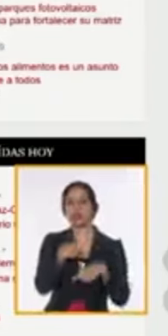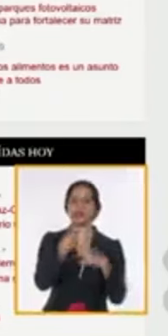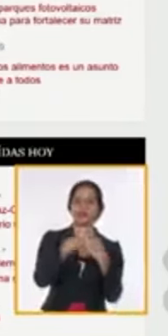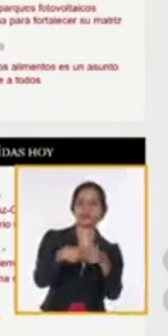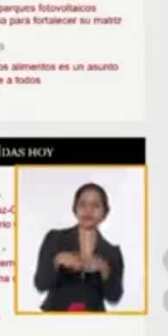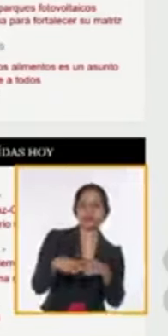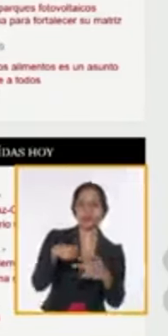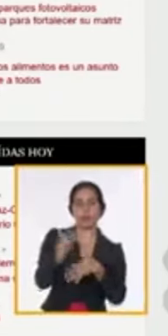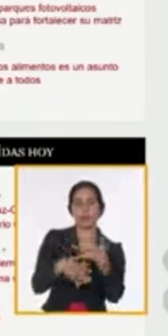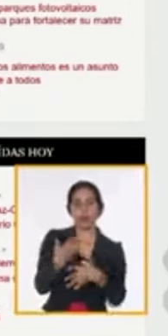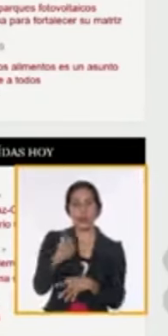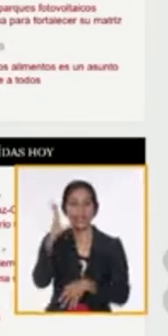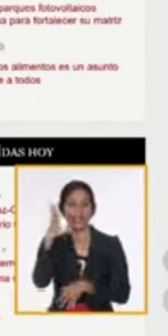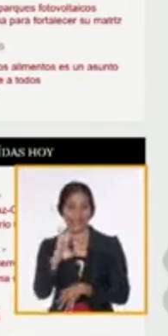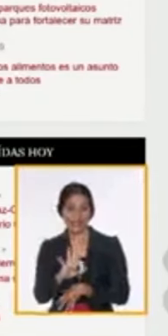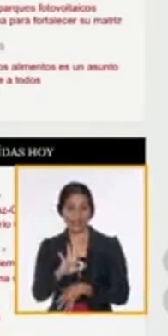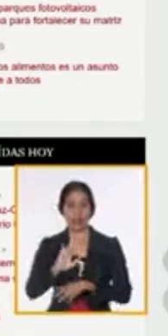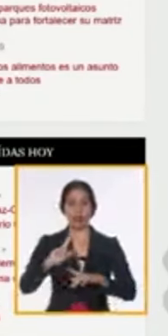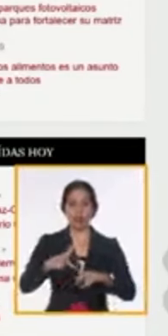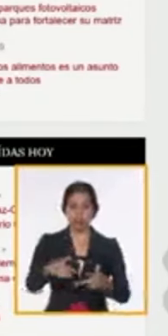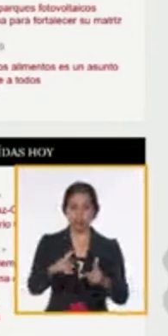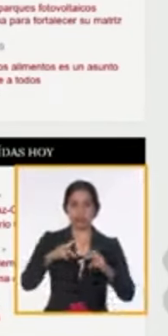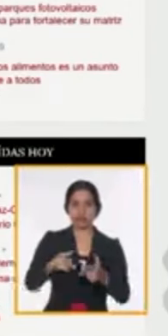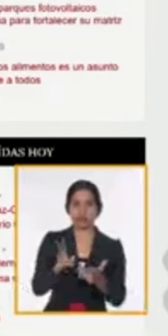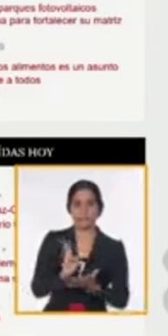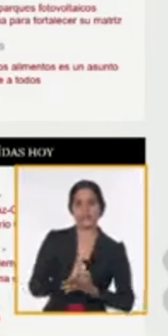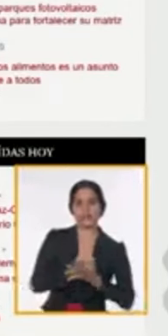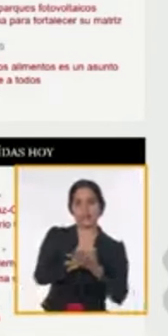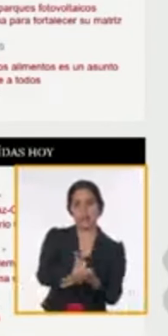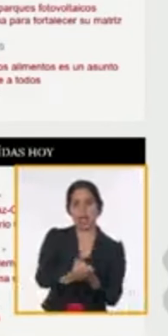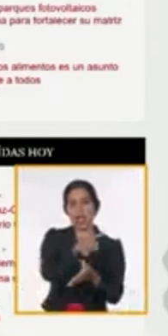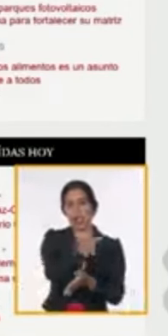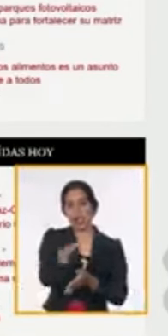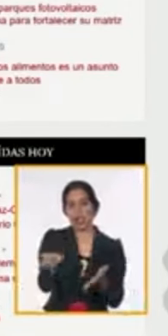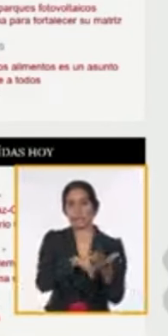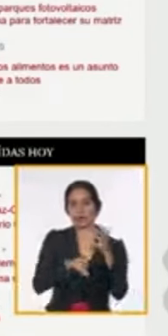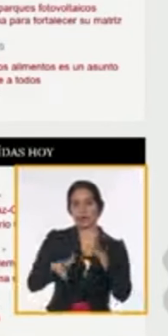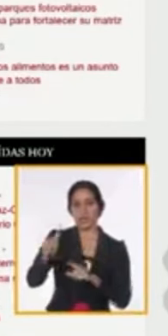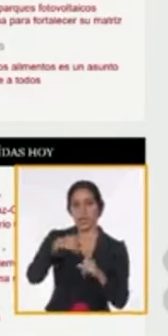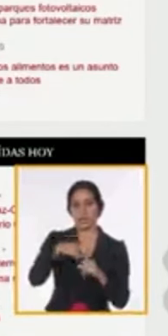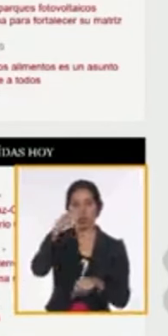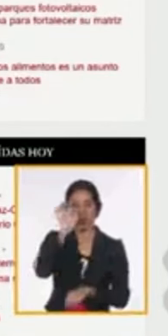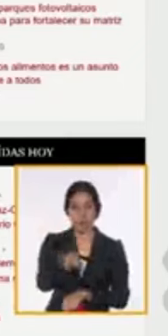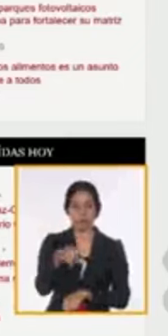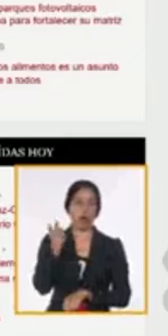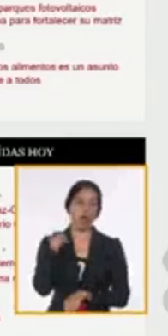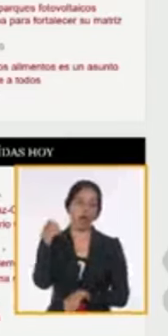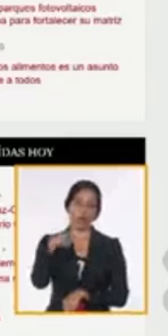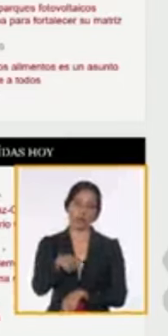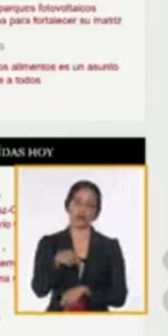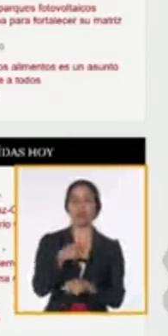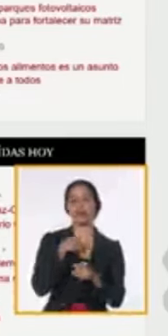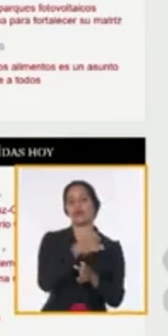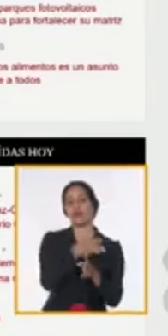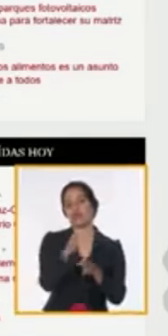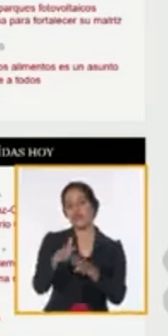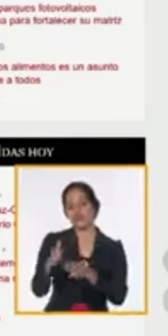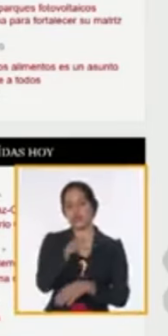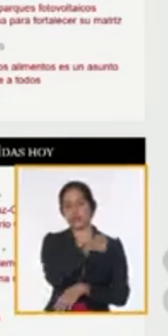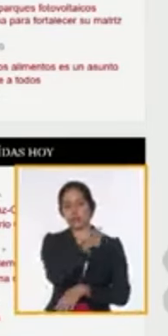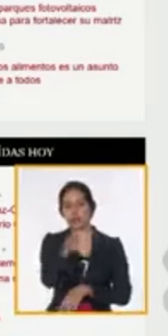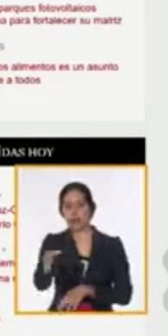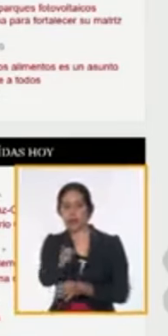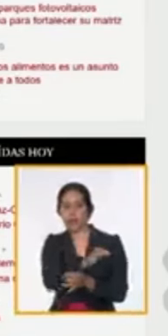visita del primer secretario del partido a la provincia de Las Tunas este año, donde ha estado en los territorios de Manatí, Puerto Padre,